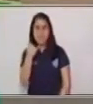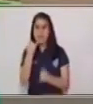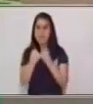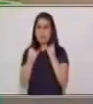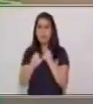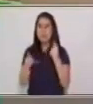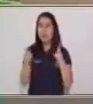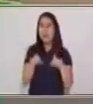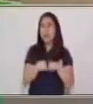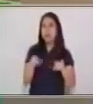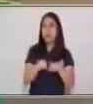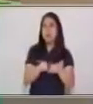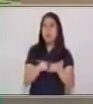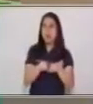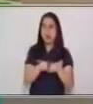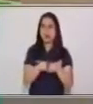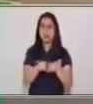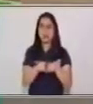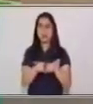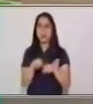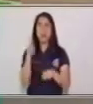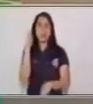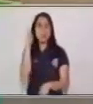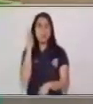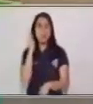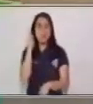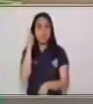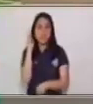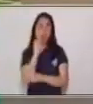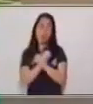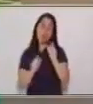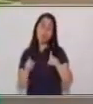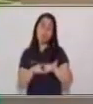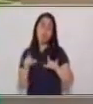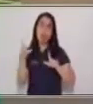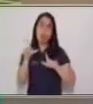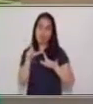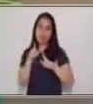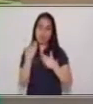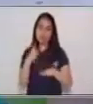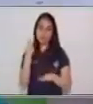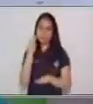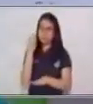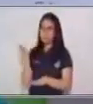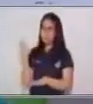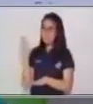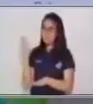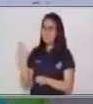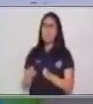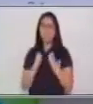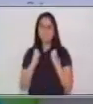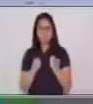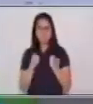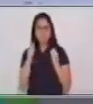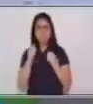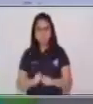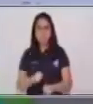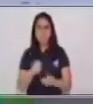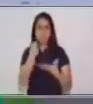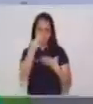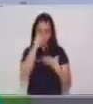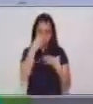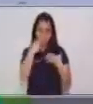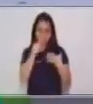Título. Título lo tenemos, marinerito. Verso. Mira cuántos versos tiene. Aquí